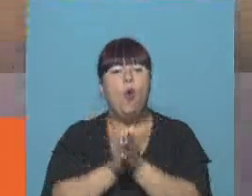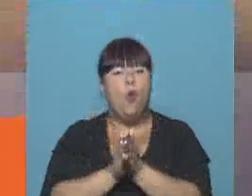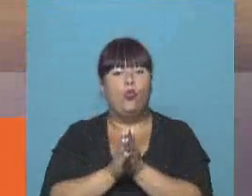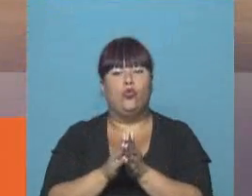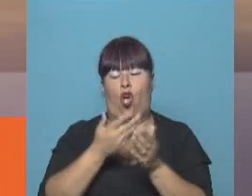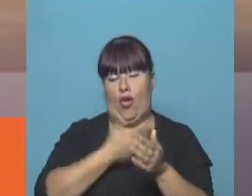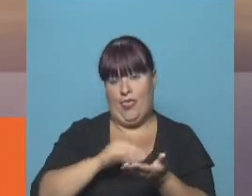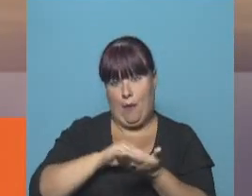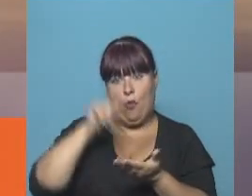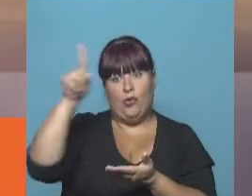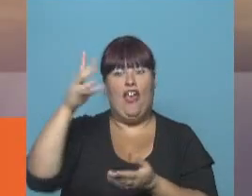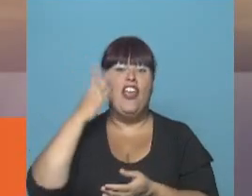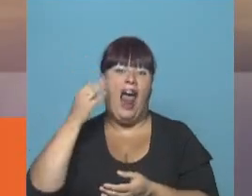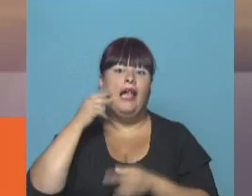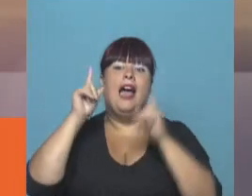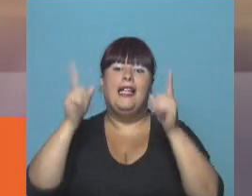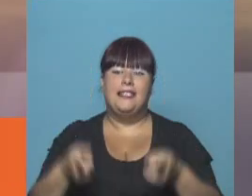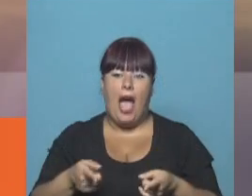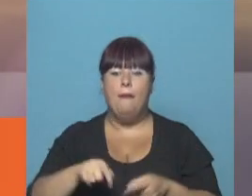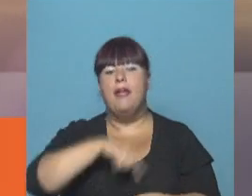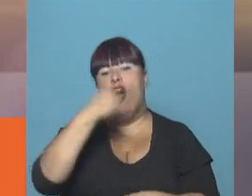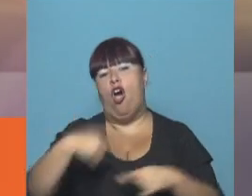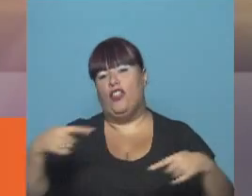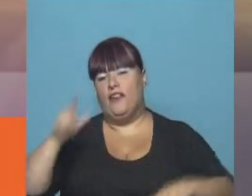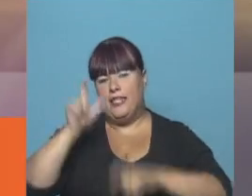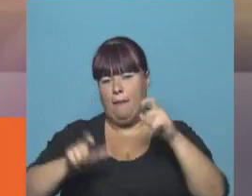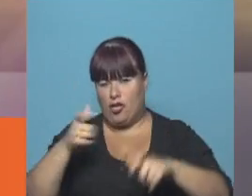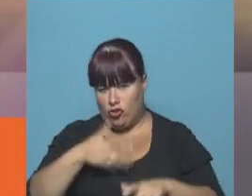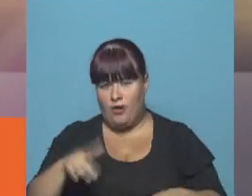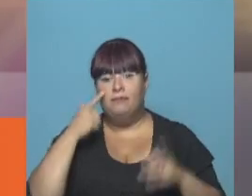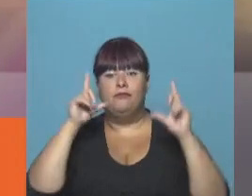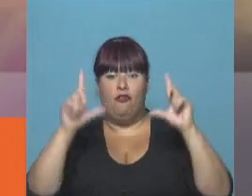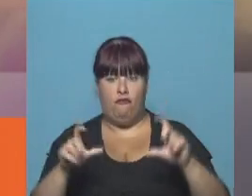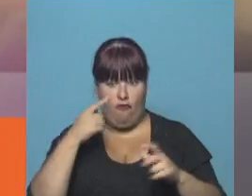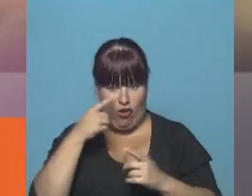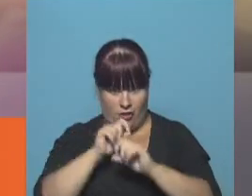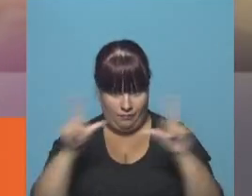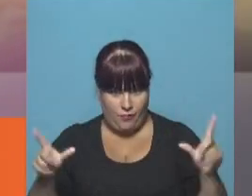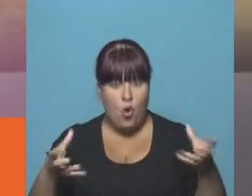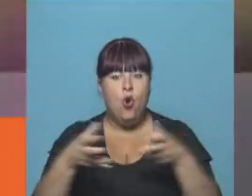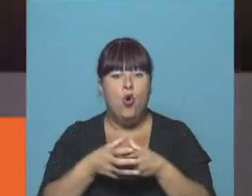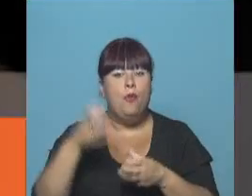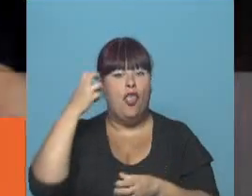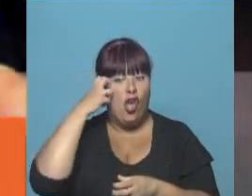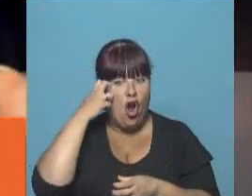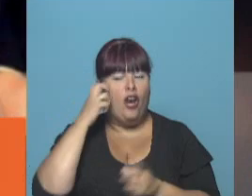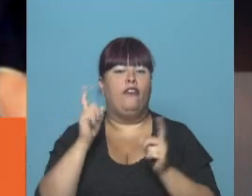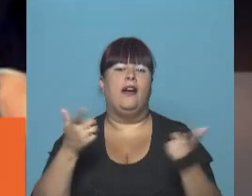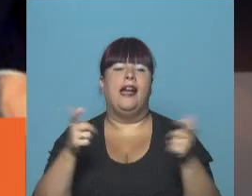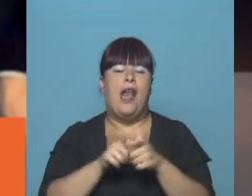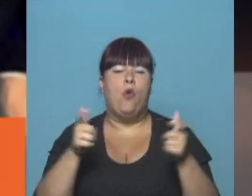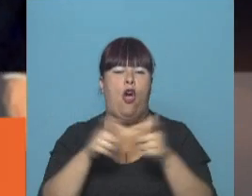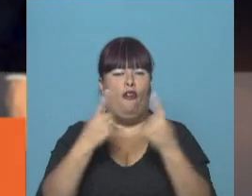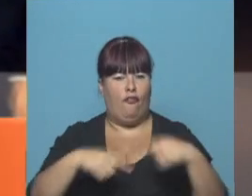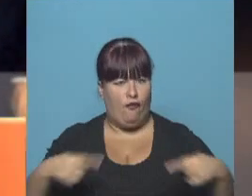pares del reino unido y también con diferentes funcionarios ahí tenemos imágenes el grupo parlamentario mantuvo una serie de